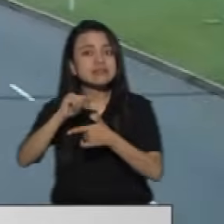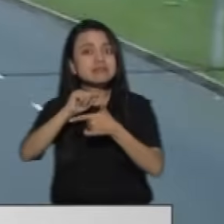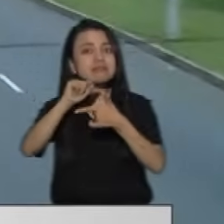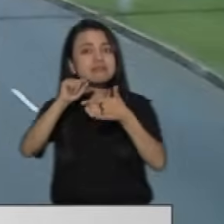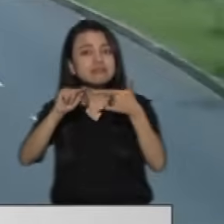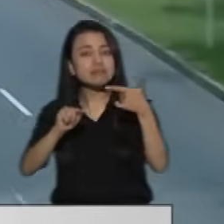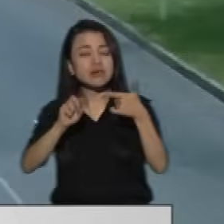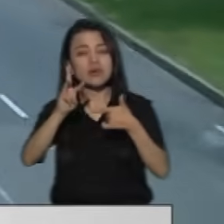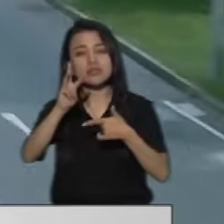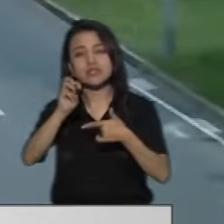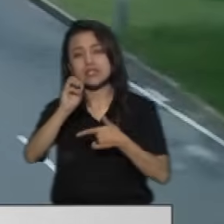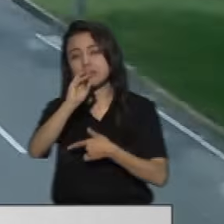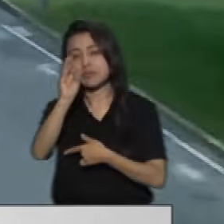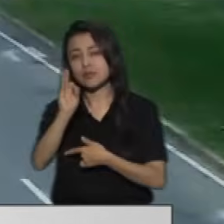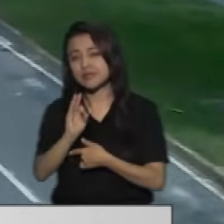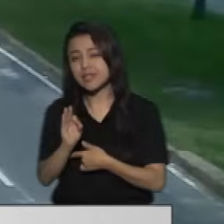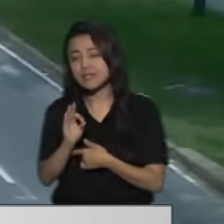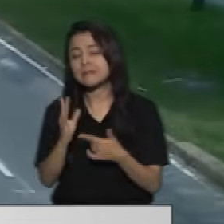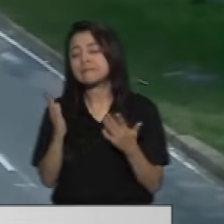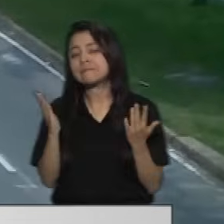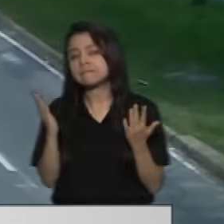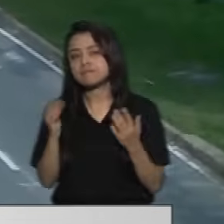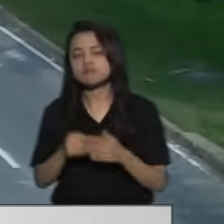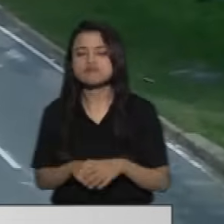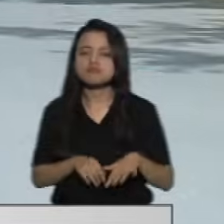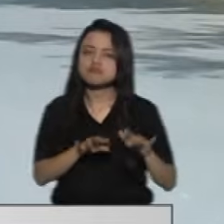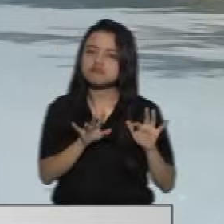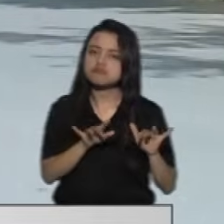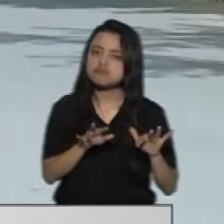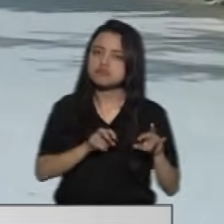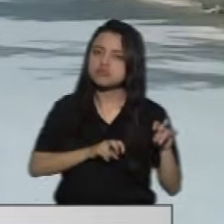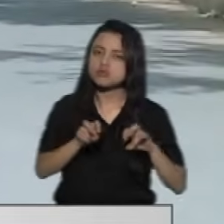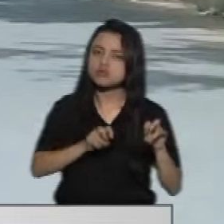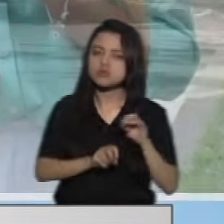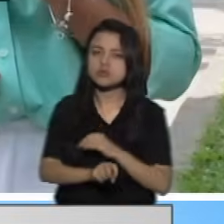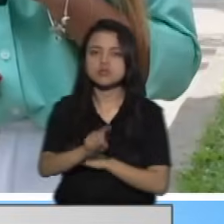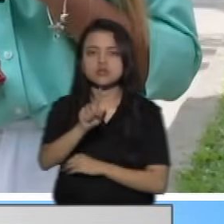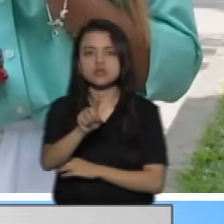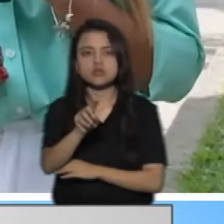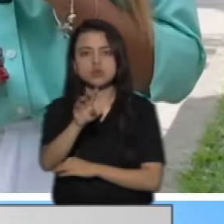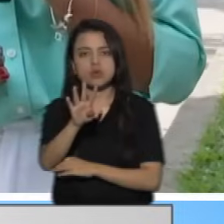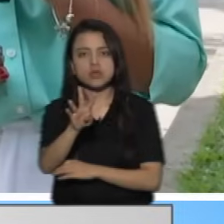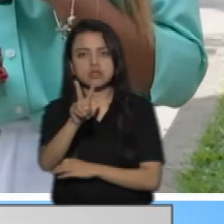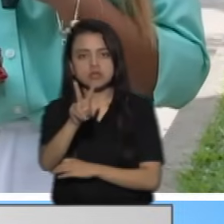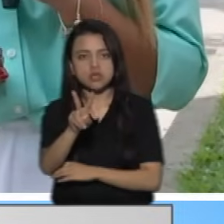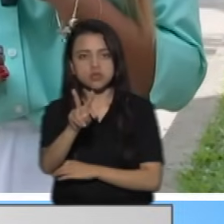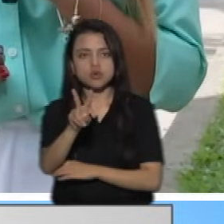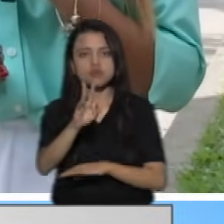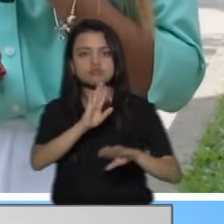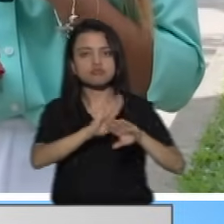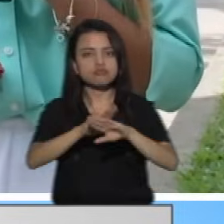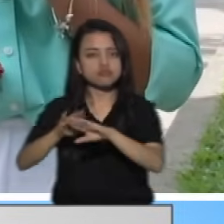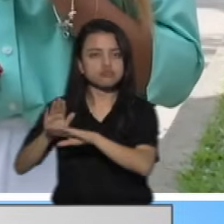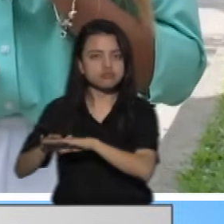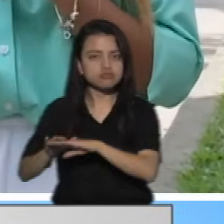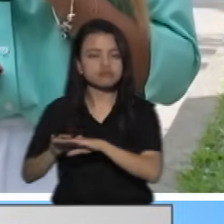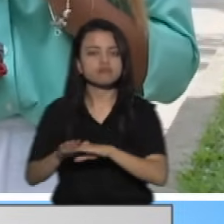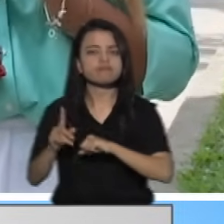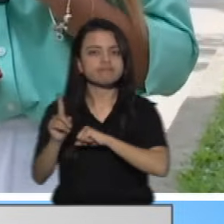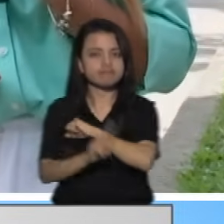sus ventas. Hasta el momento la Secretaría de Movilidad ha reportado 142 notificaciones y 46